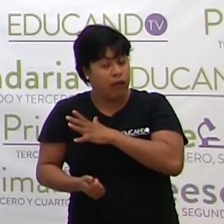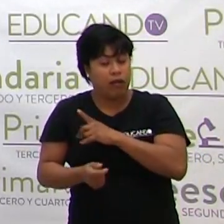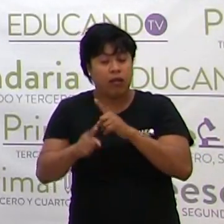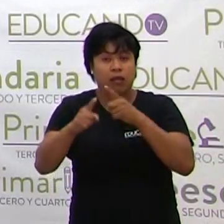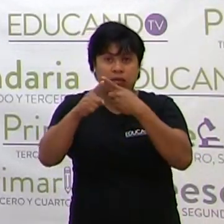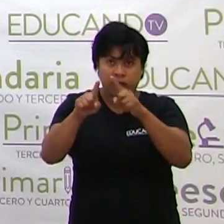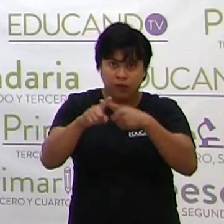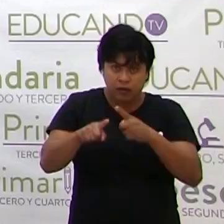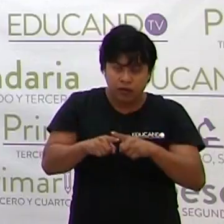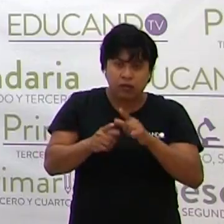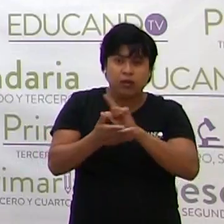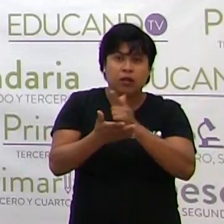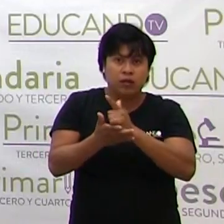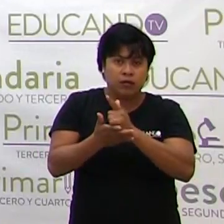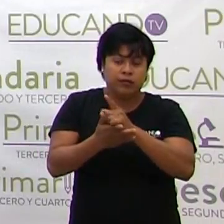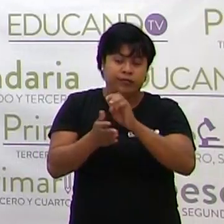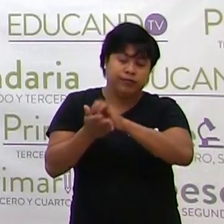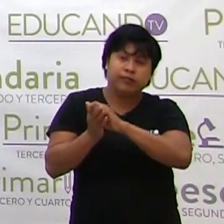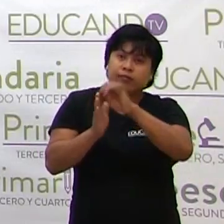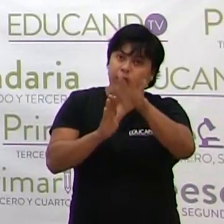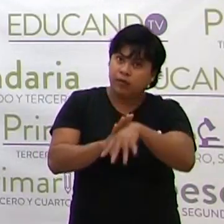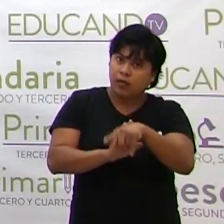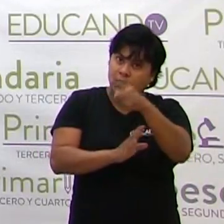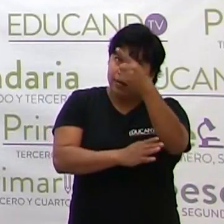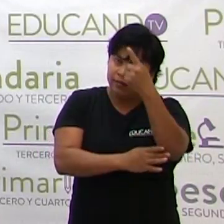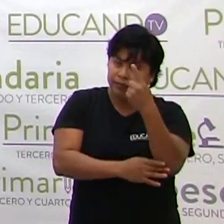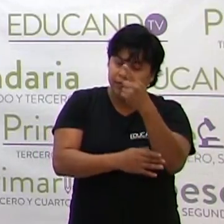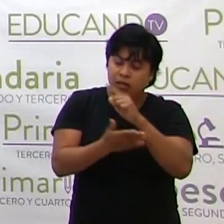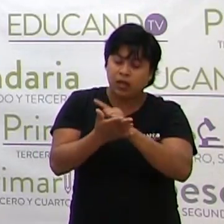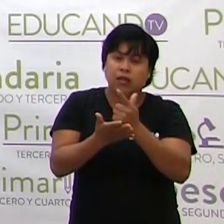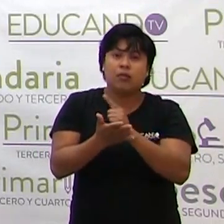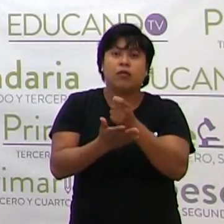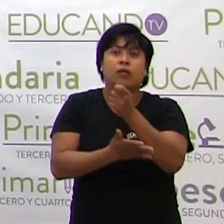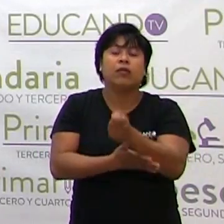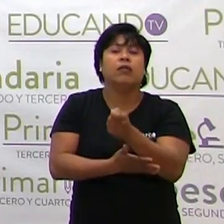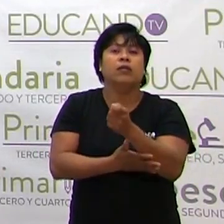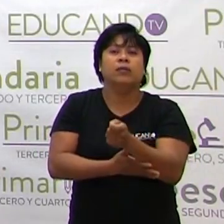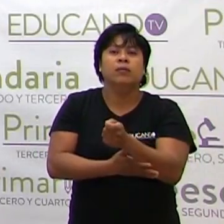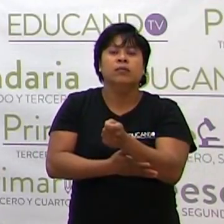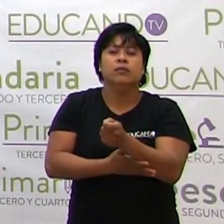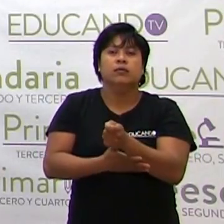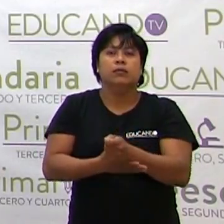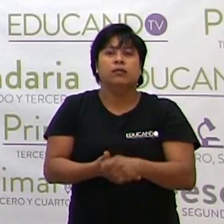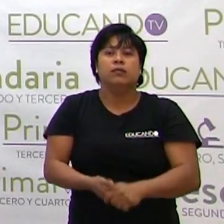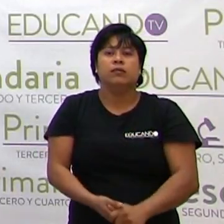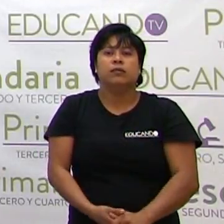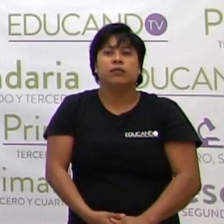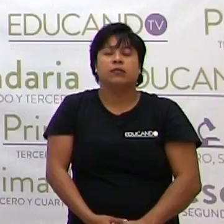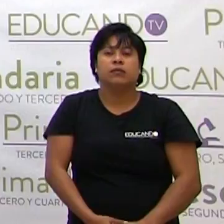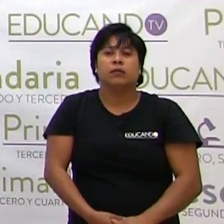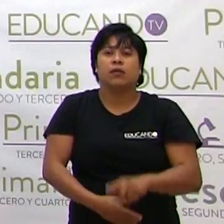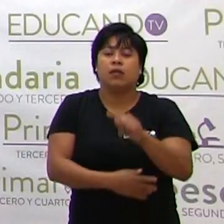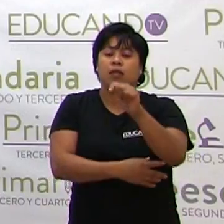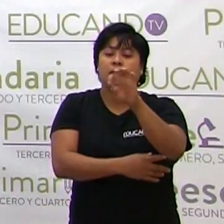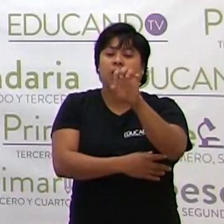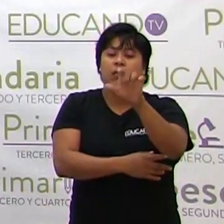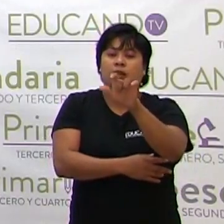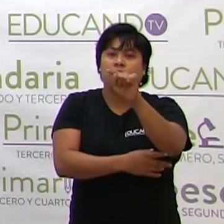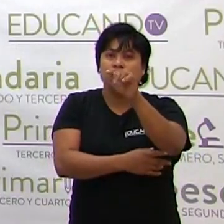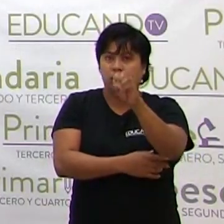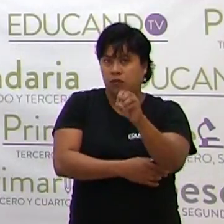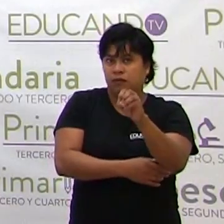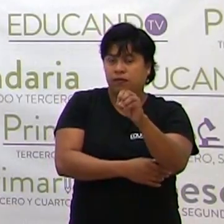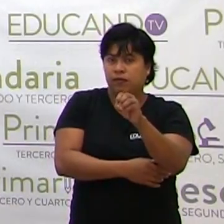voy a escribirlos, libros de texto.